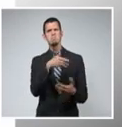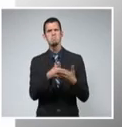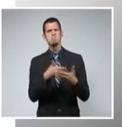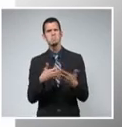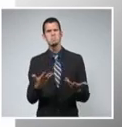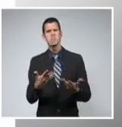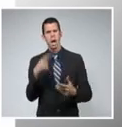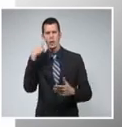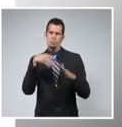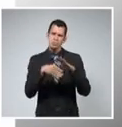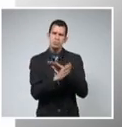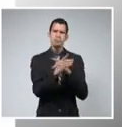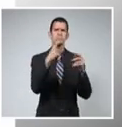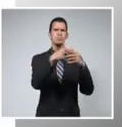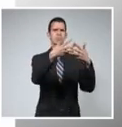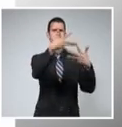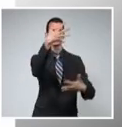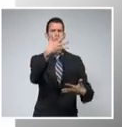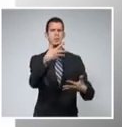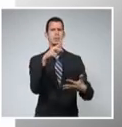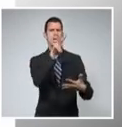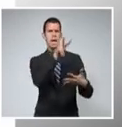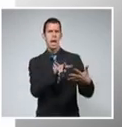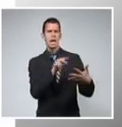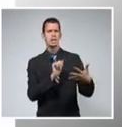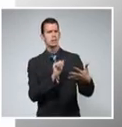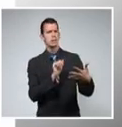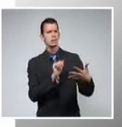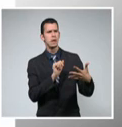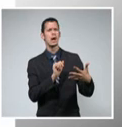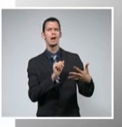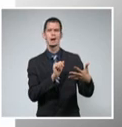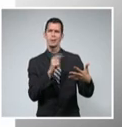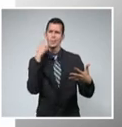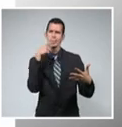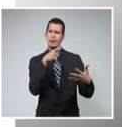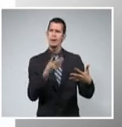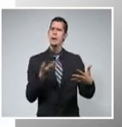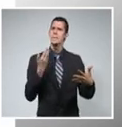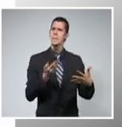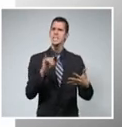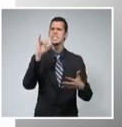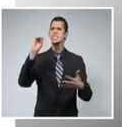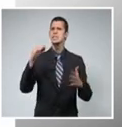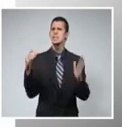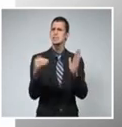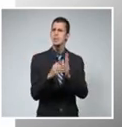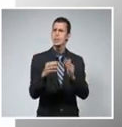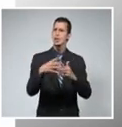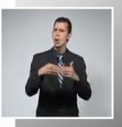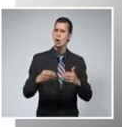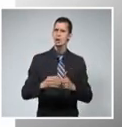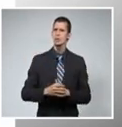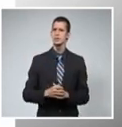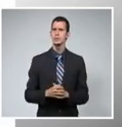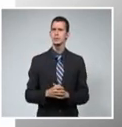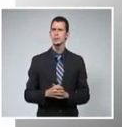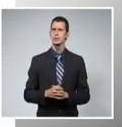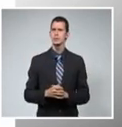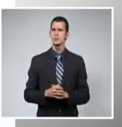pidiendo $60,000. Y por aquí preguntan, ¿es la primera vez que su organización solicita un convenio de la NET?